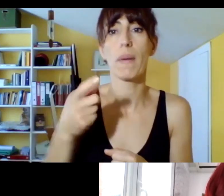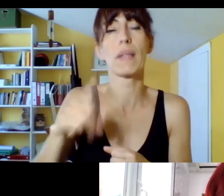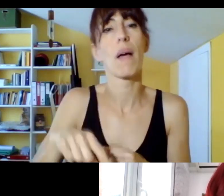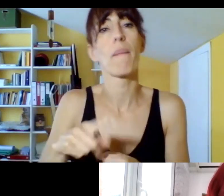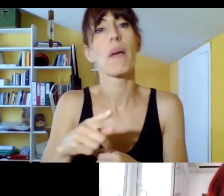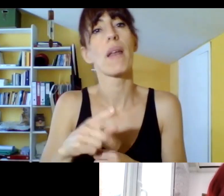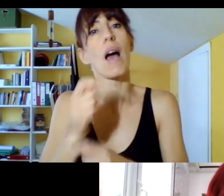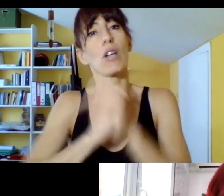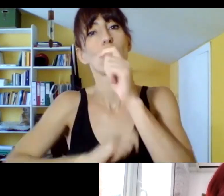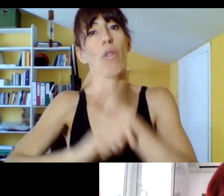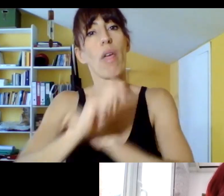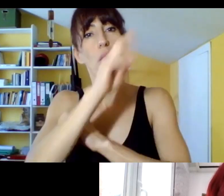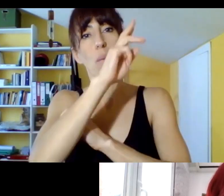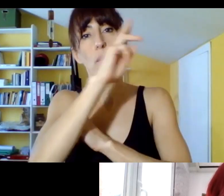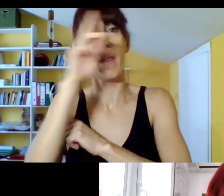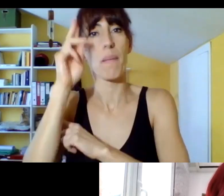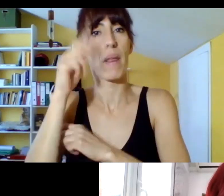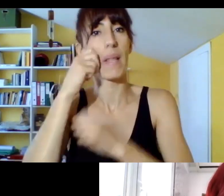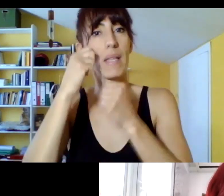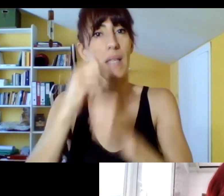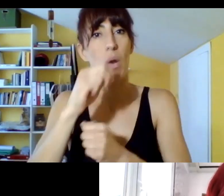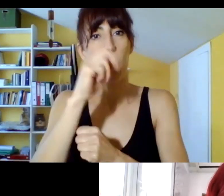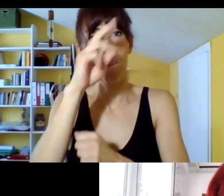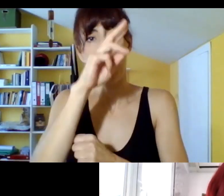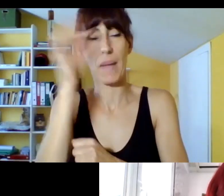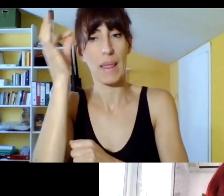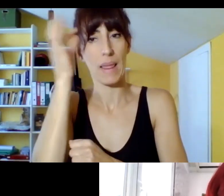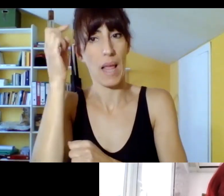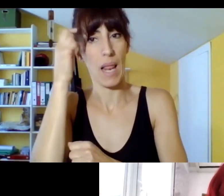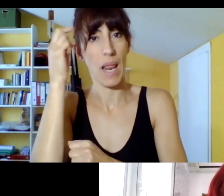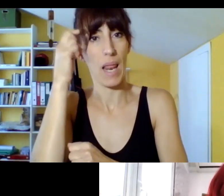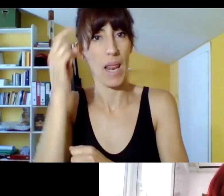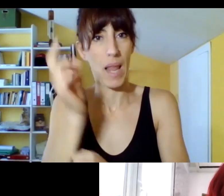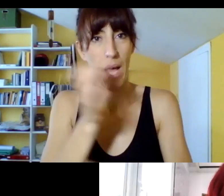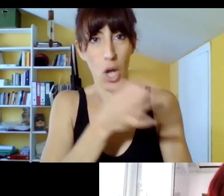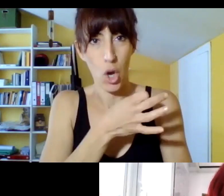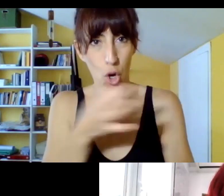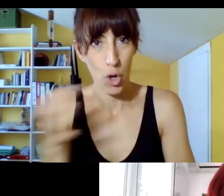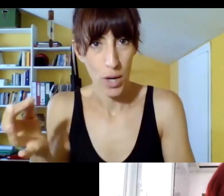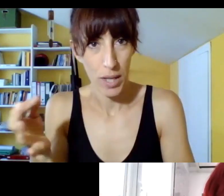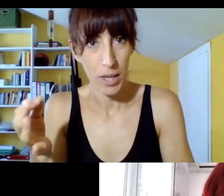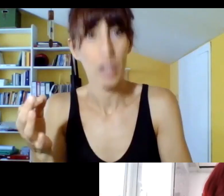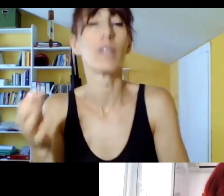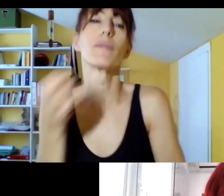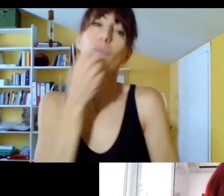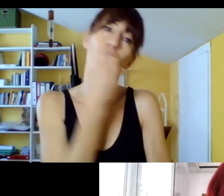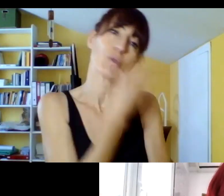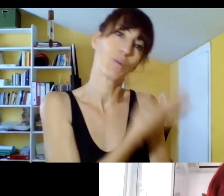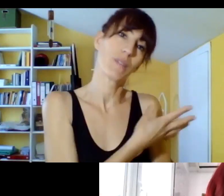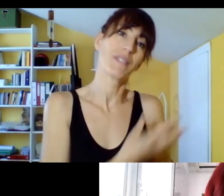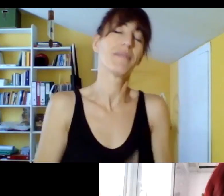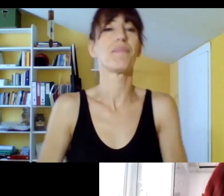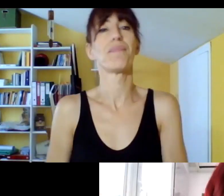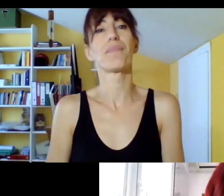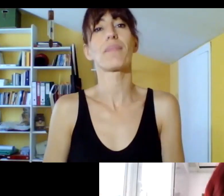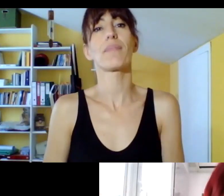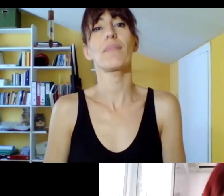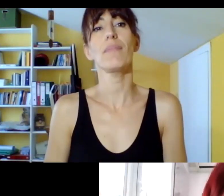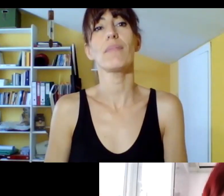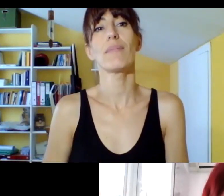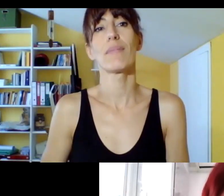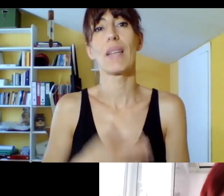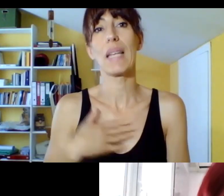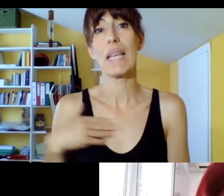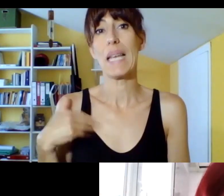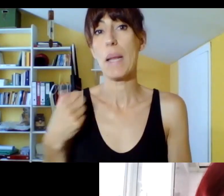Asociación Madrileña de Salud Mental. ¿Correcto, Clara? Todo bien, sí. Muy bien. Si nos quieres contar alguna